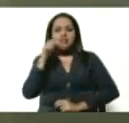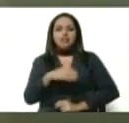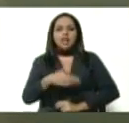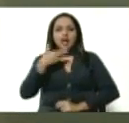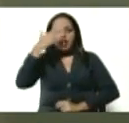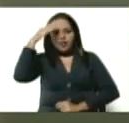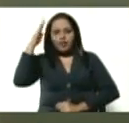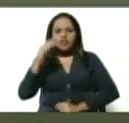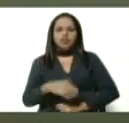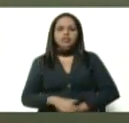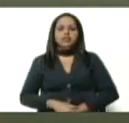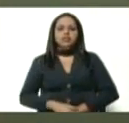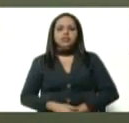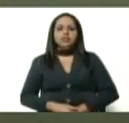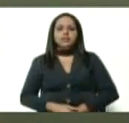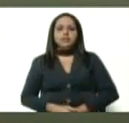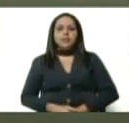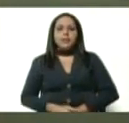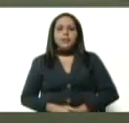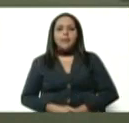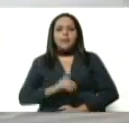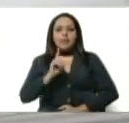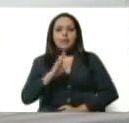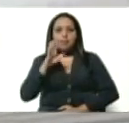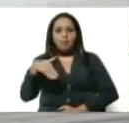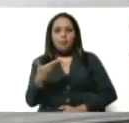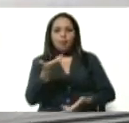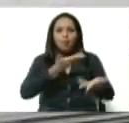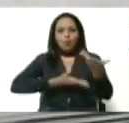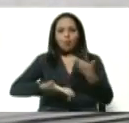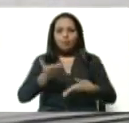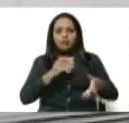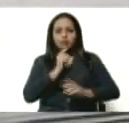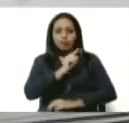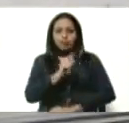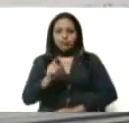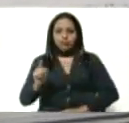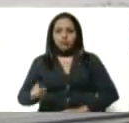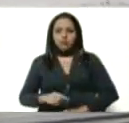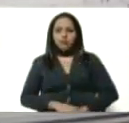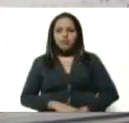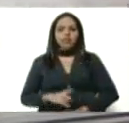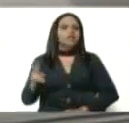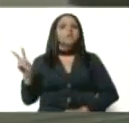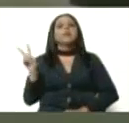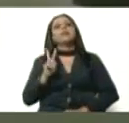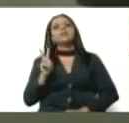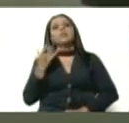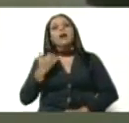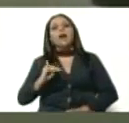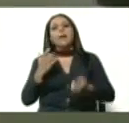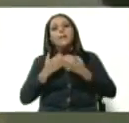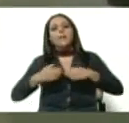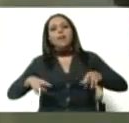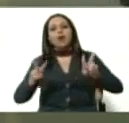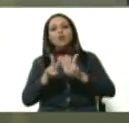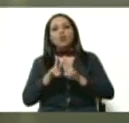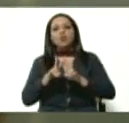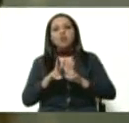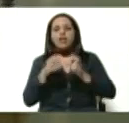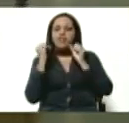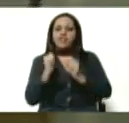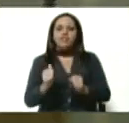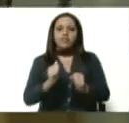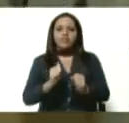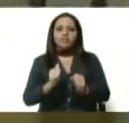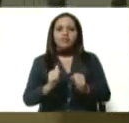Otra de las cosas que podemos a esta hora mencionar y compartir con ustedes ha sido, y que Venezuela valora, la firme posición de China